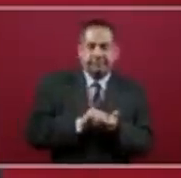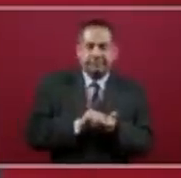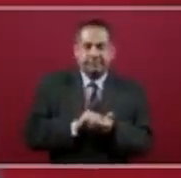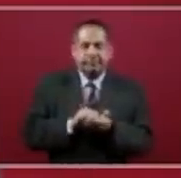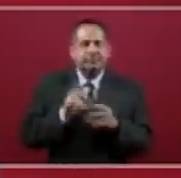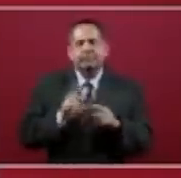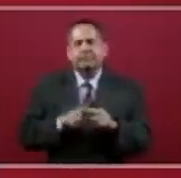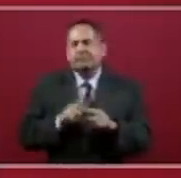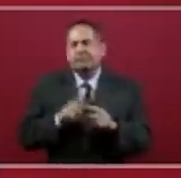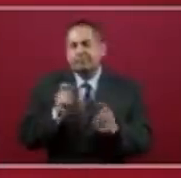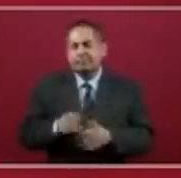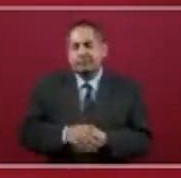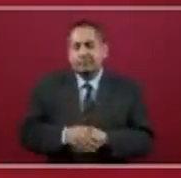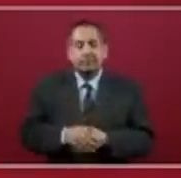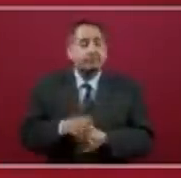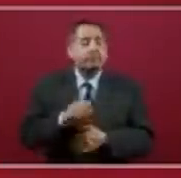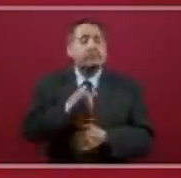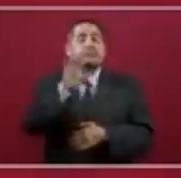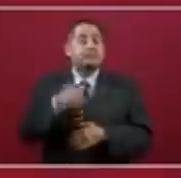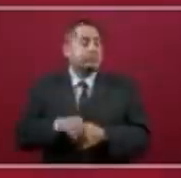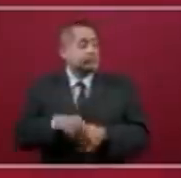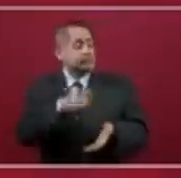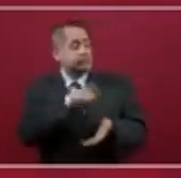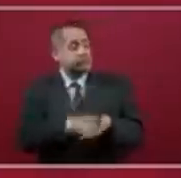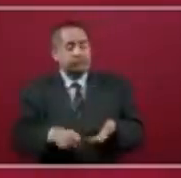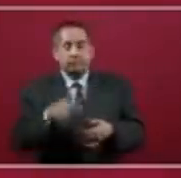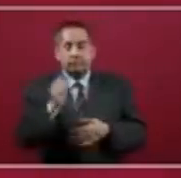de que se iba a comprar